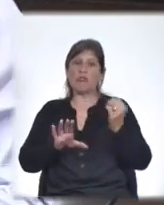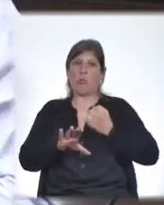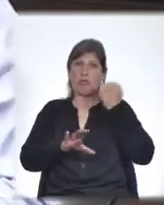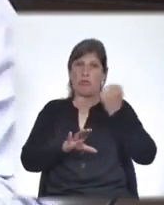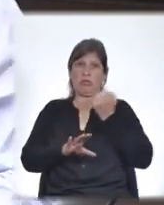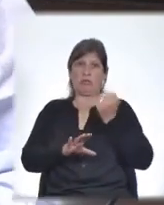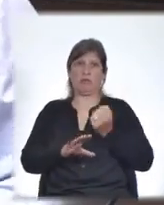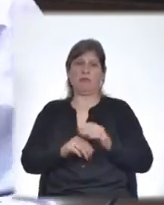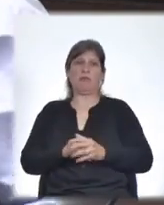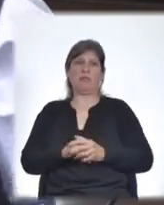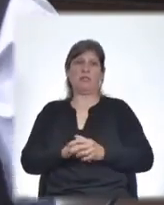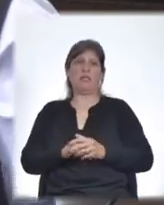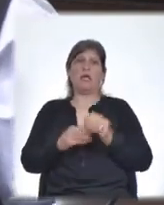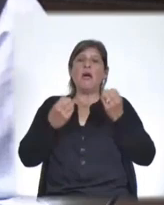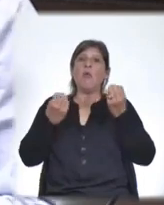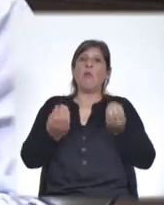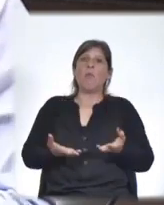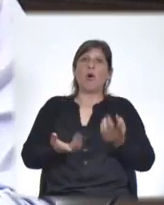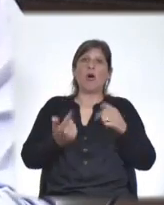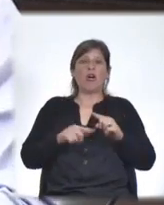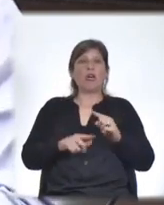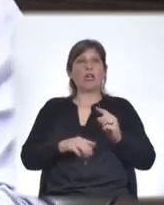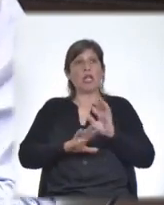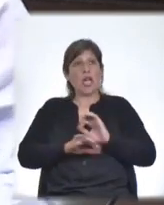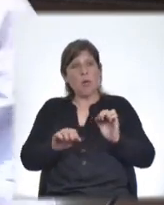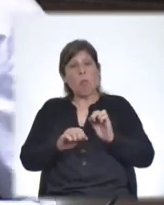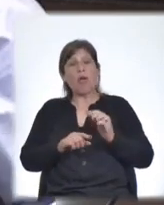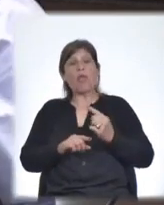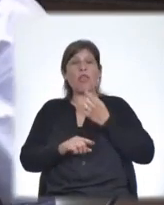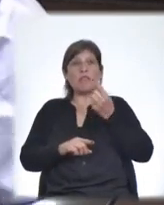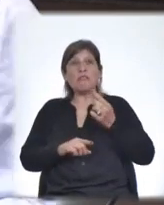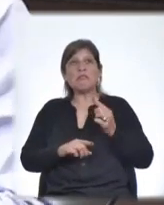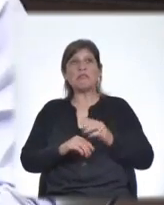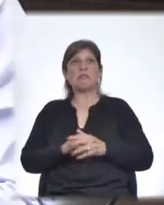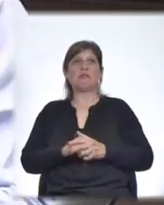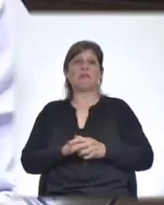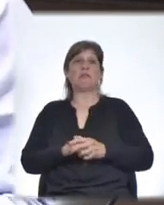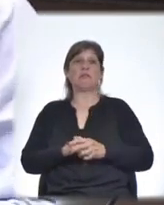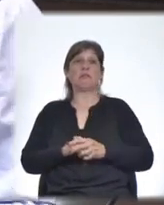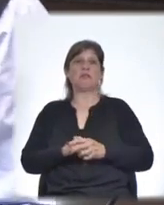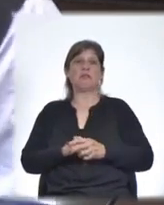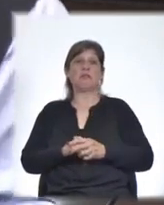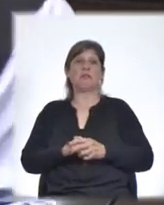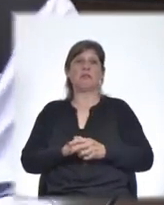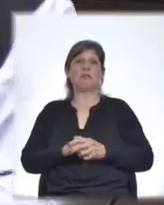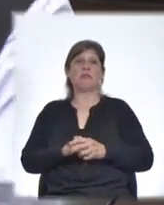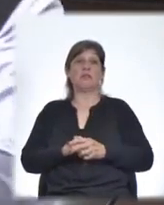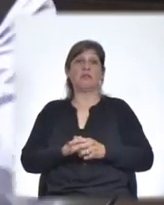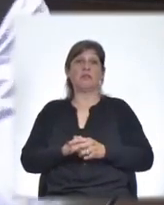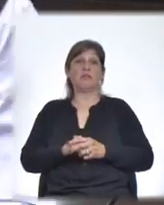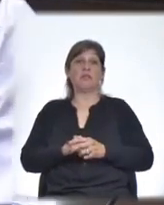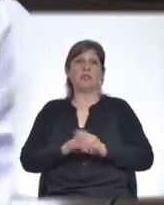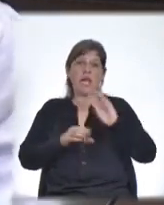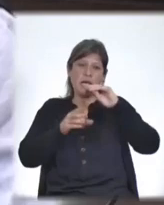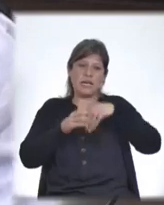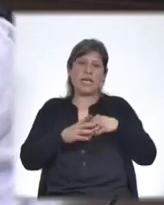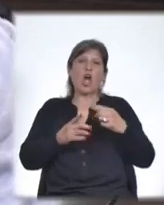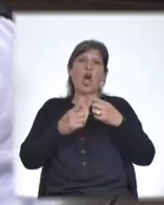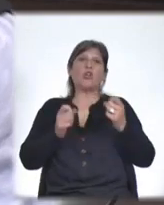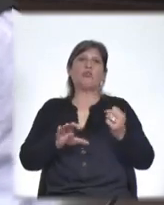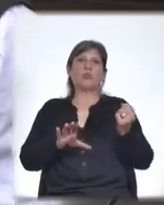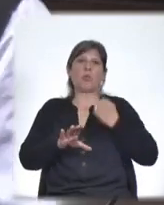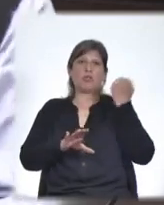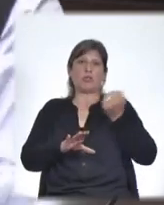presidente. Porque permítame decirle lo siguiente, que tiene que ver con una cosa bien